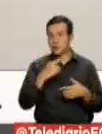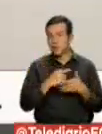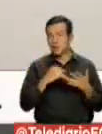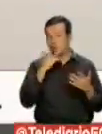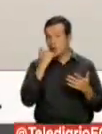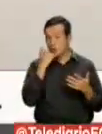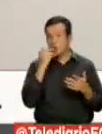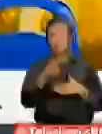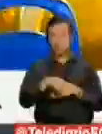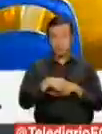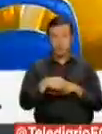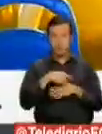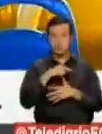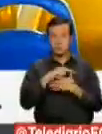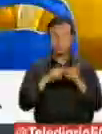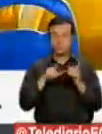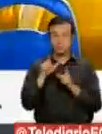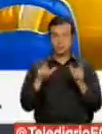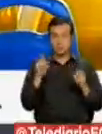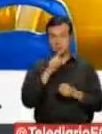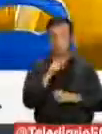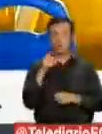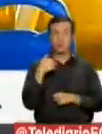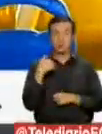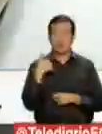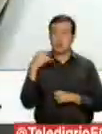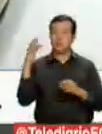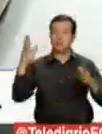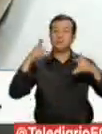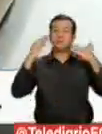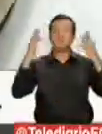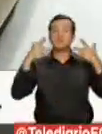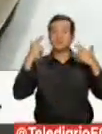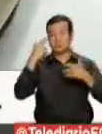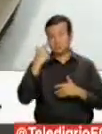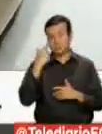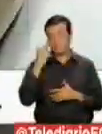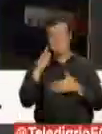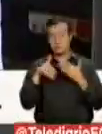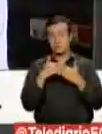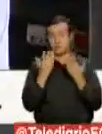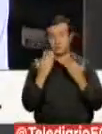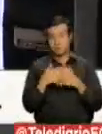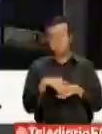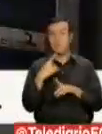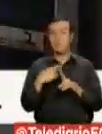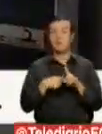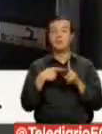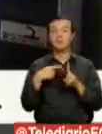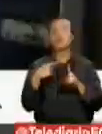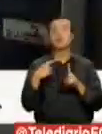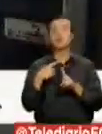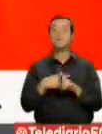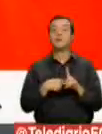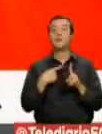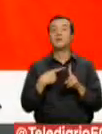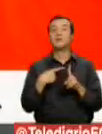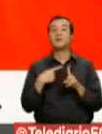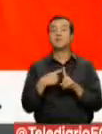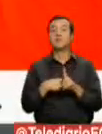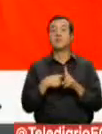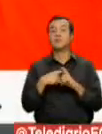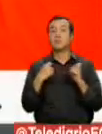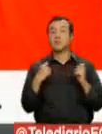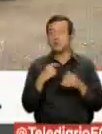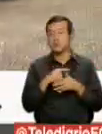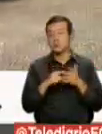repuestos, amortiguadores. Los transportes cuentan con aire acondicionado y se prevé que el equipamiento culmine en marzo, mientras se arman las bases